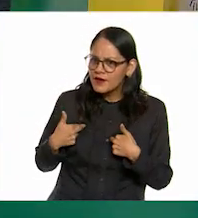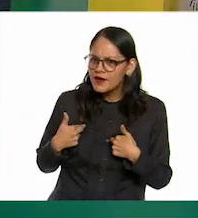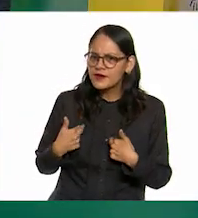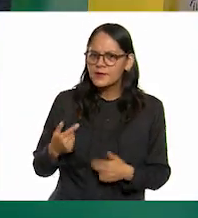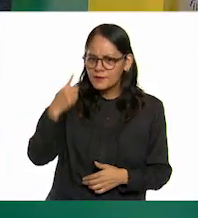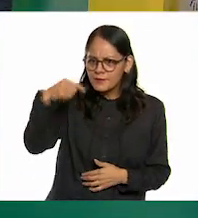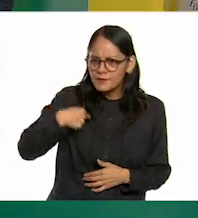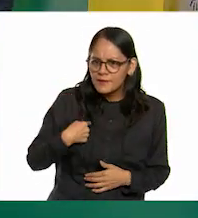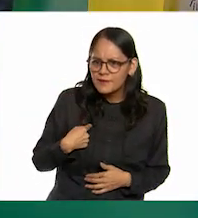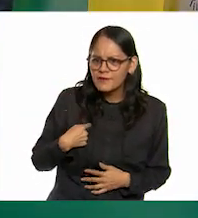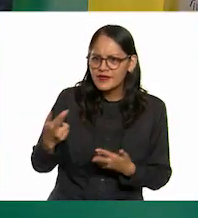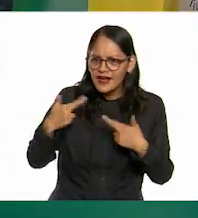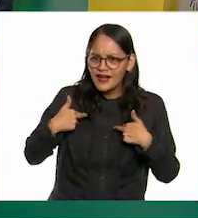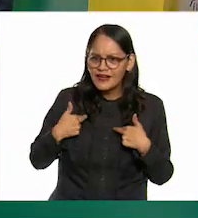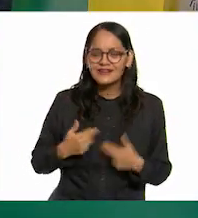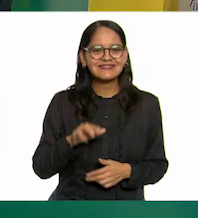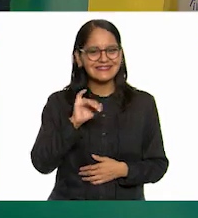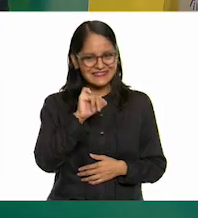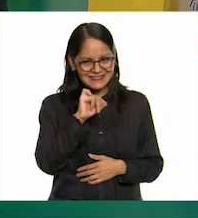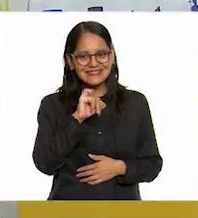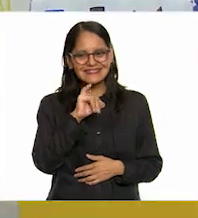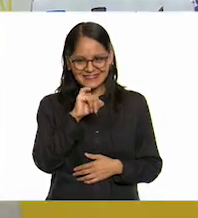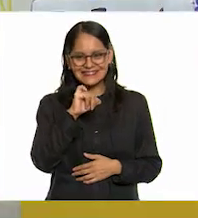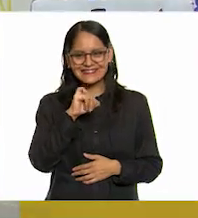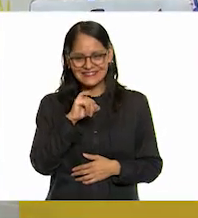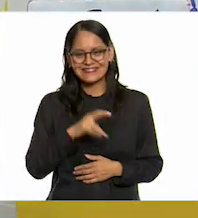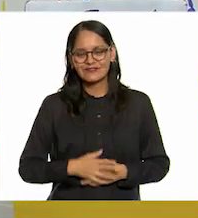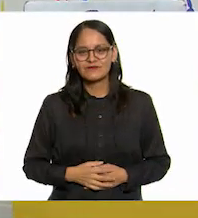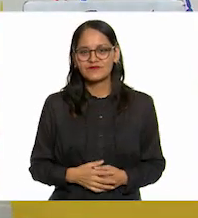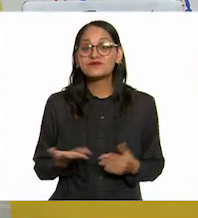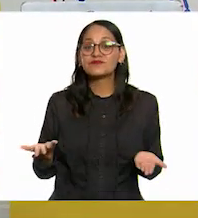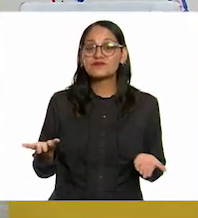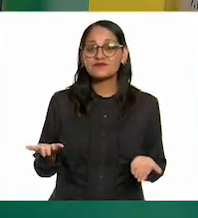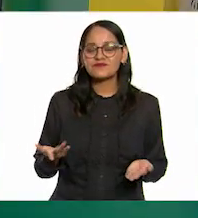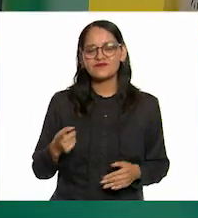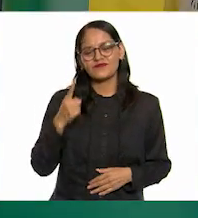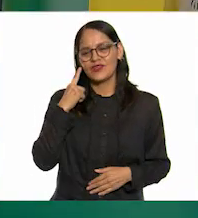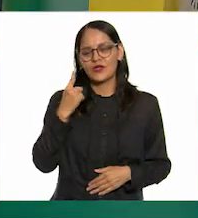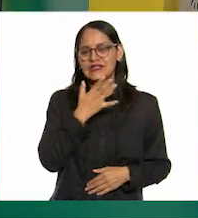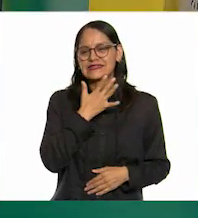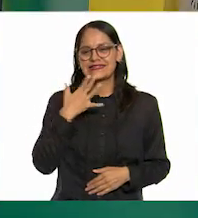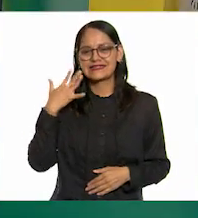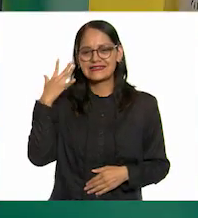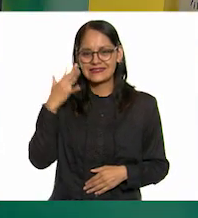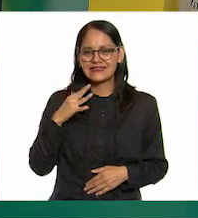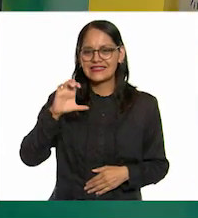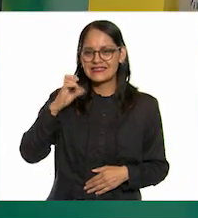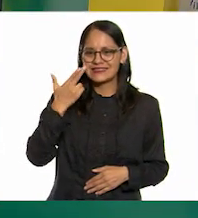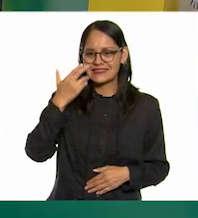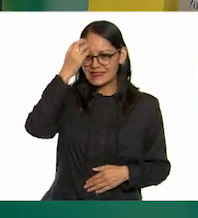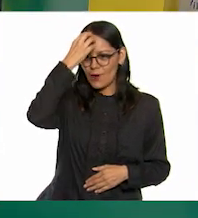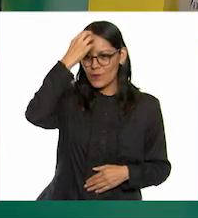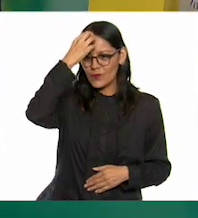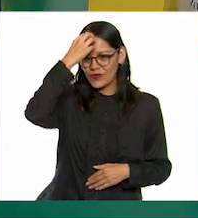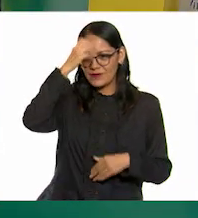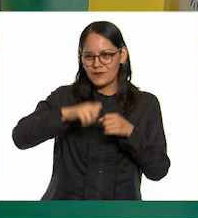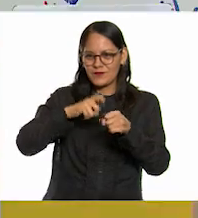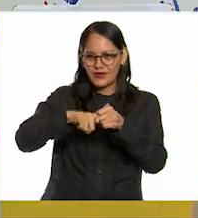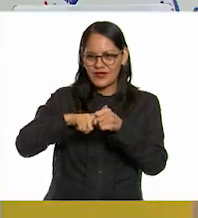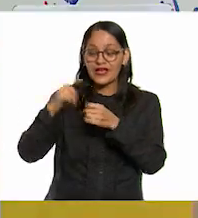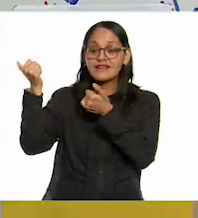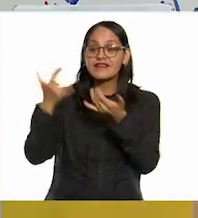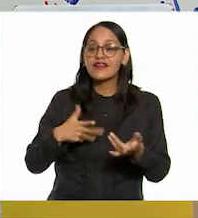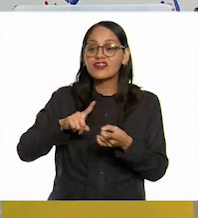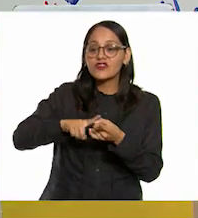mí? ¿Un regalito para mí? Sí. ¿Qué es? Ah, son unos deliciosos chapulines traídos exactamente de Oaxaca.